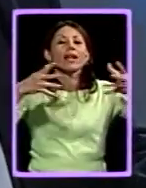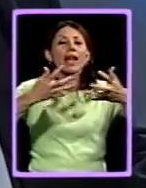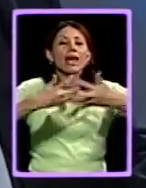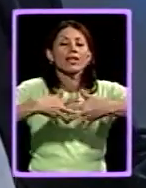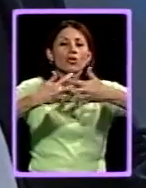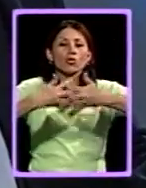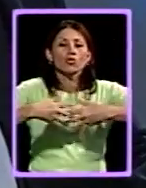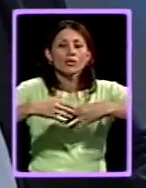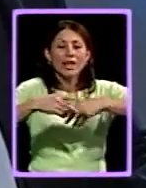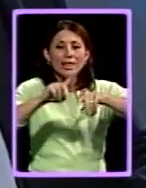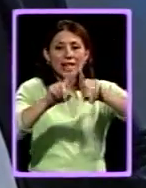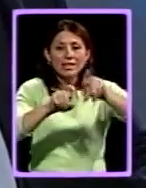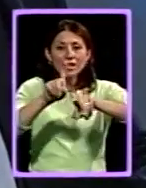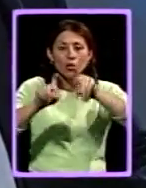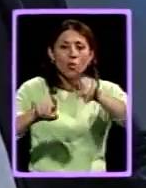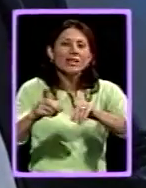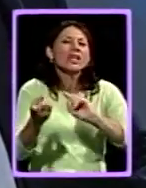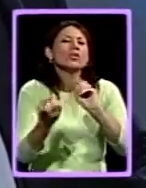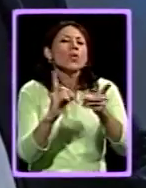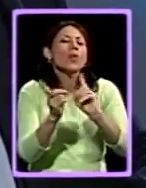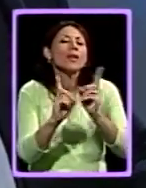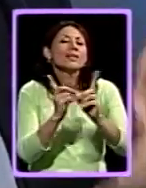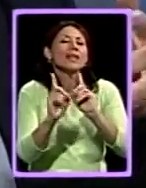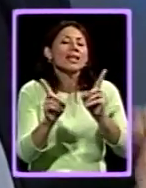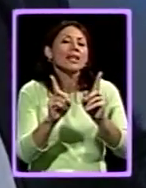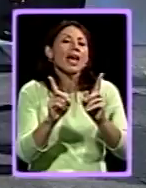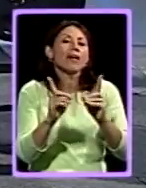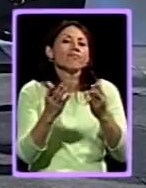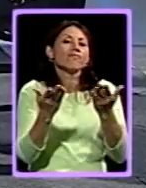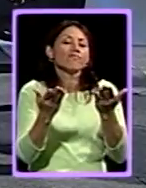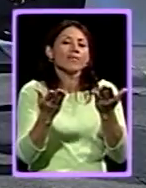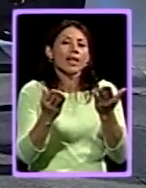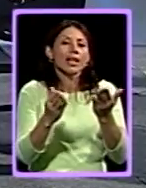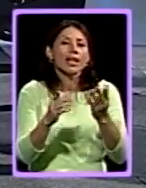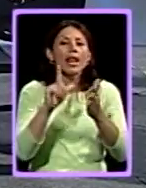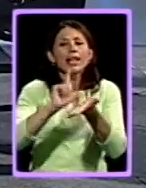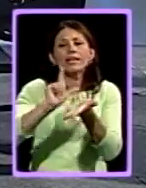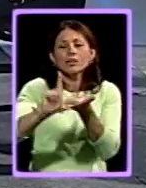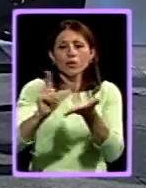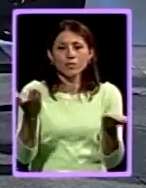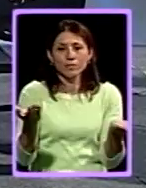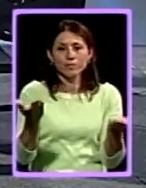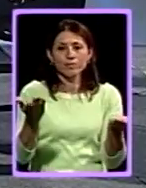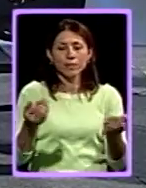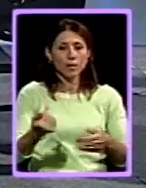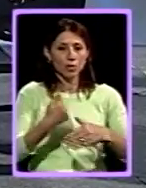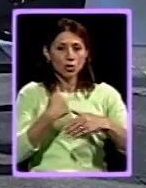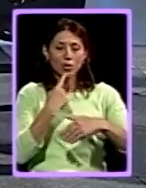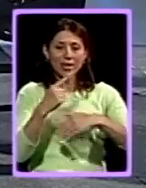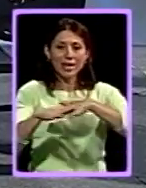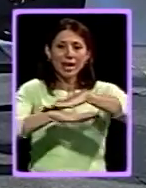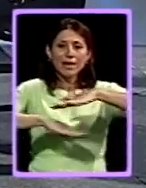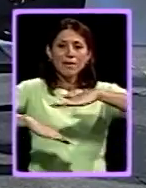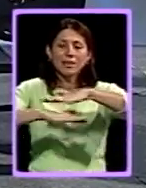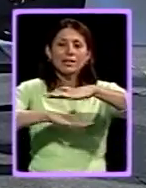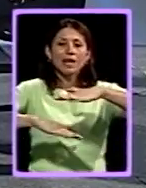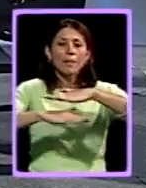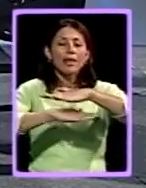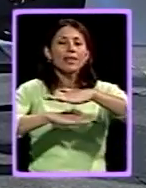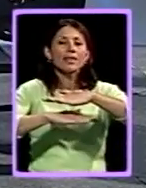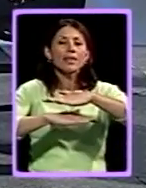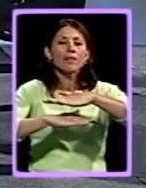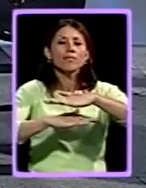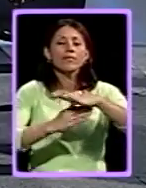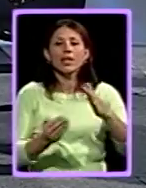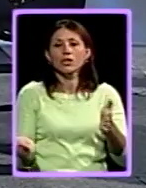las encuestas sacaría usted de esta experiencia? Bueno, yo diría que básicamente es regresar